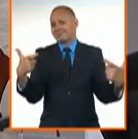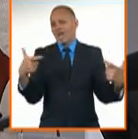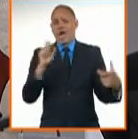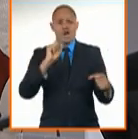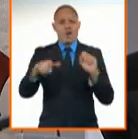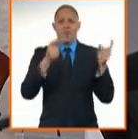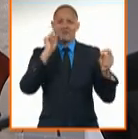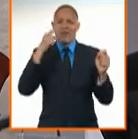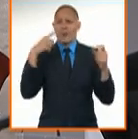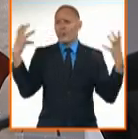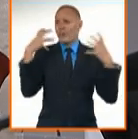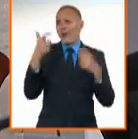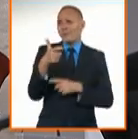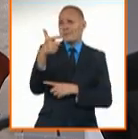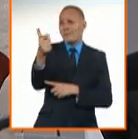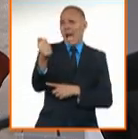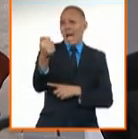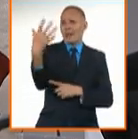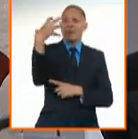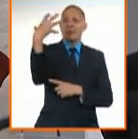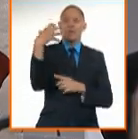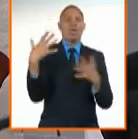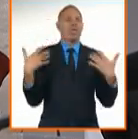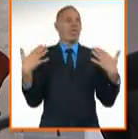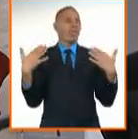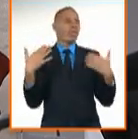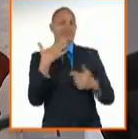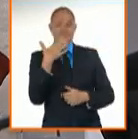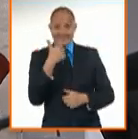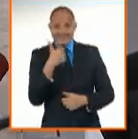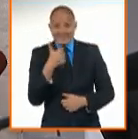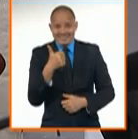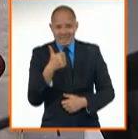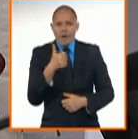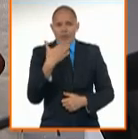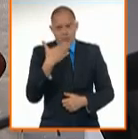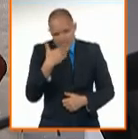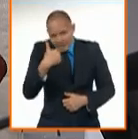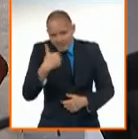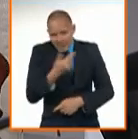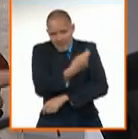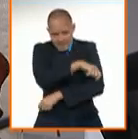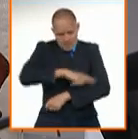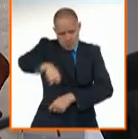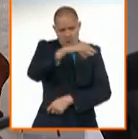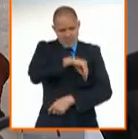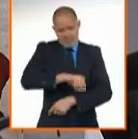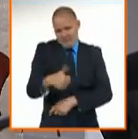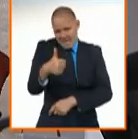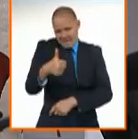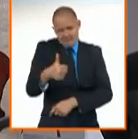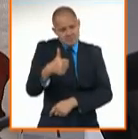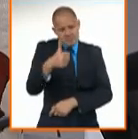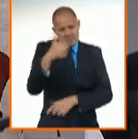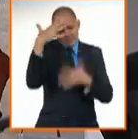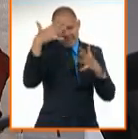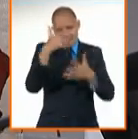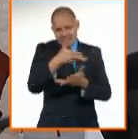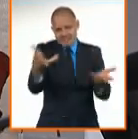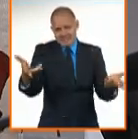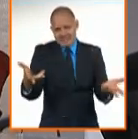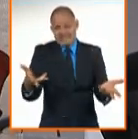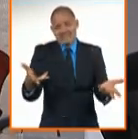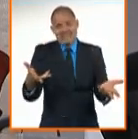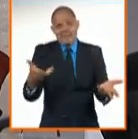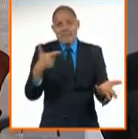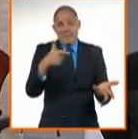de vida de nuestros hogares ha hecho que haya que ocurra un pico además del horario pico normal del sistema que está ocurriendo en este